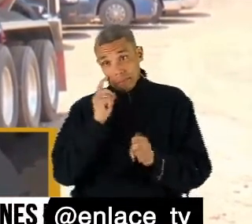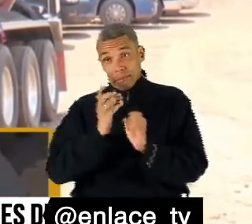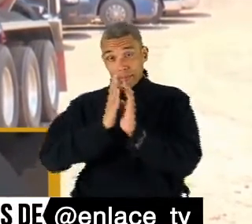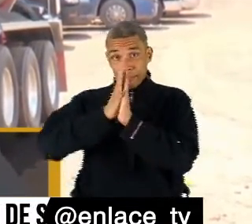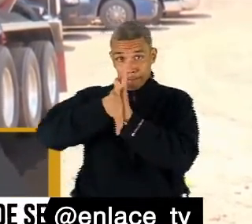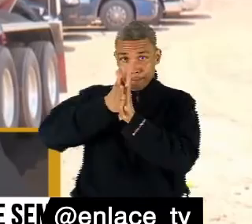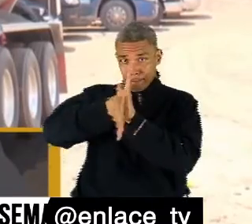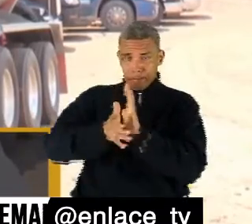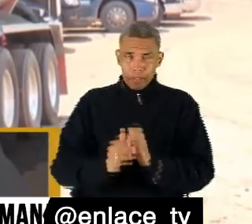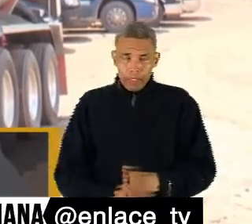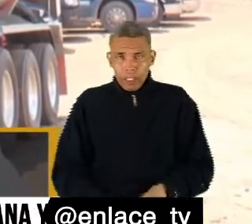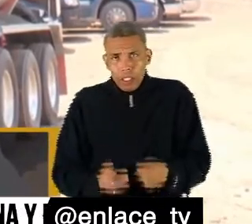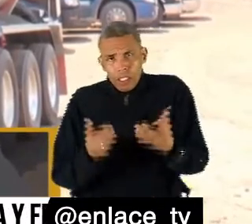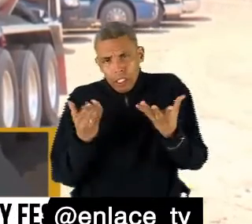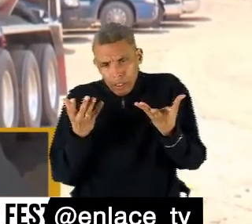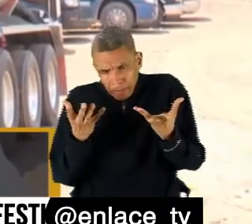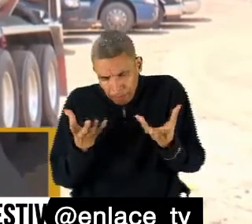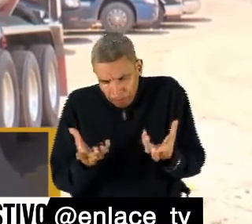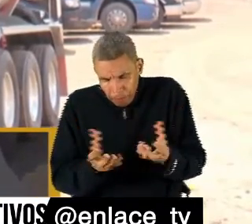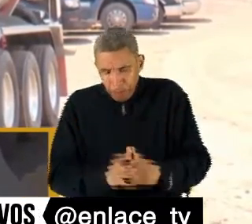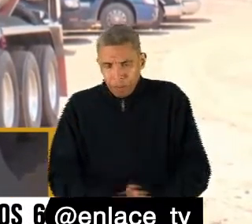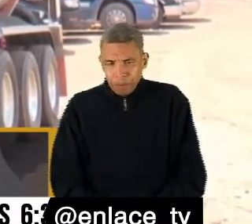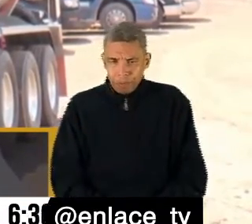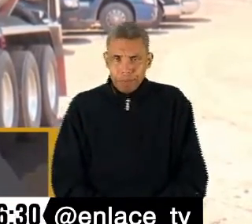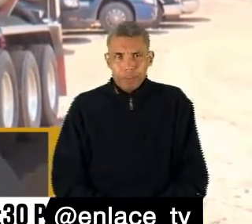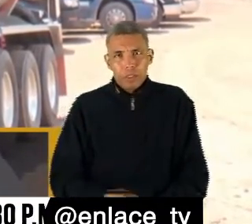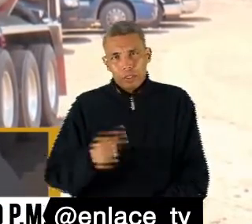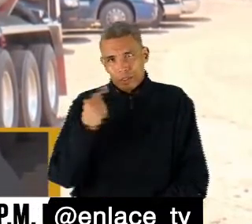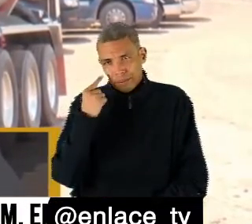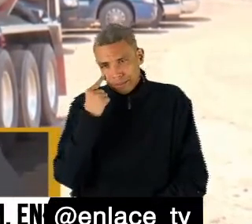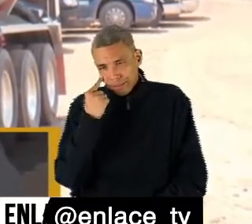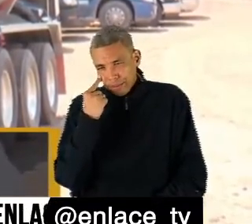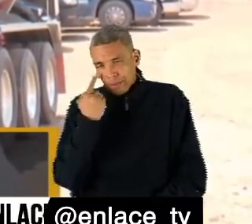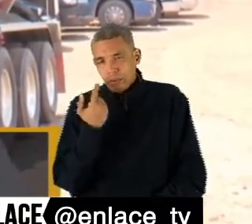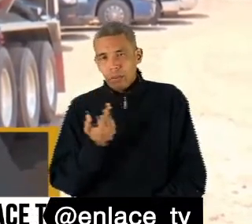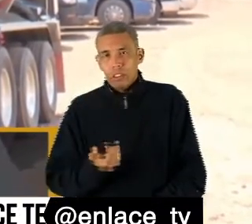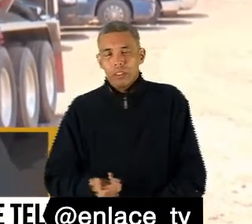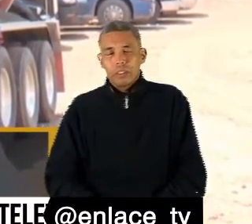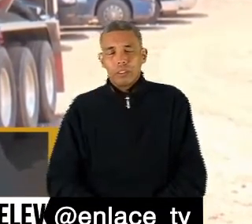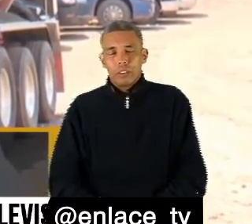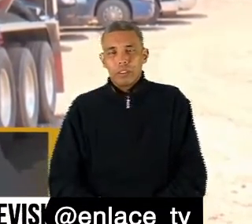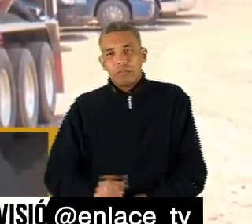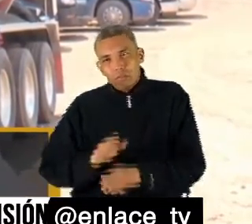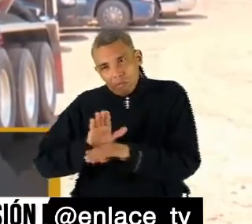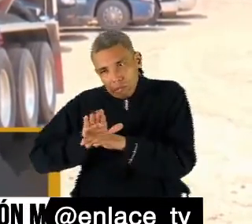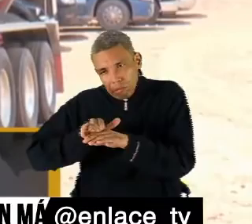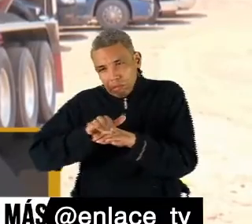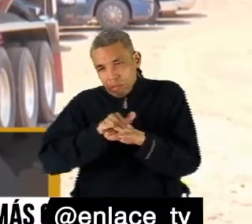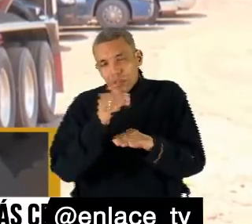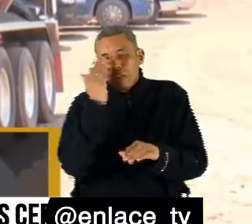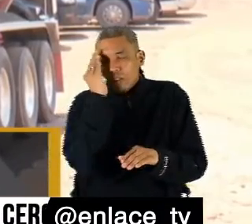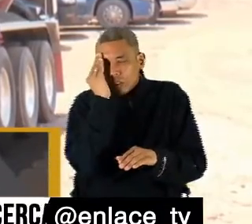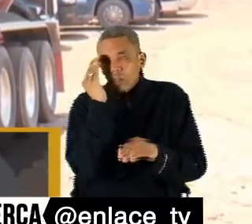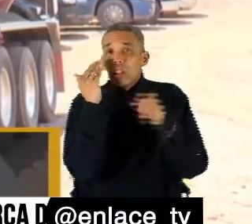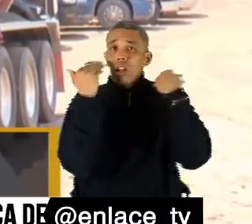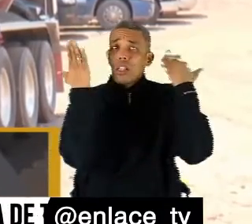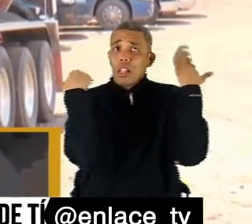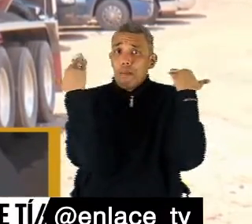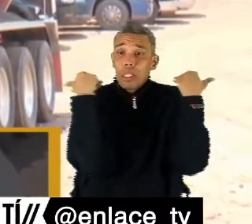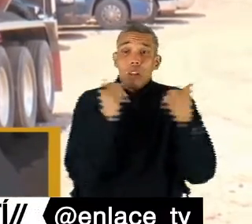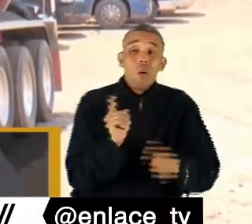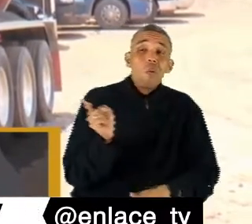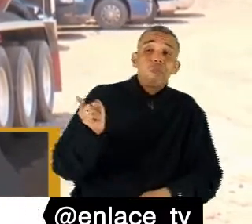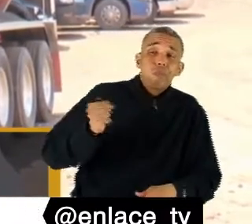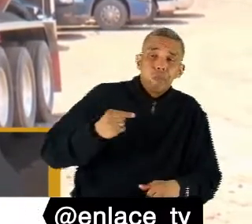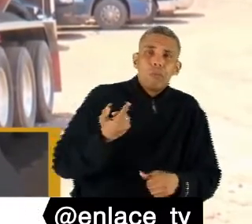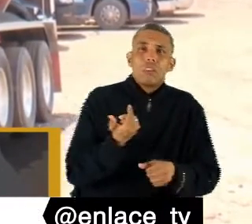de una manera u otra concientizar, socializar. Sabemos que tienen las mismas necesidades nuestras, los mismos dolores.